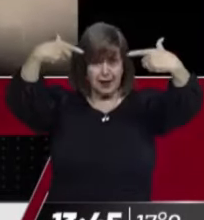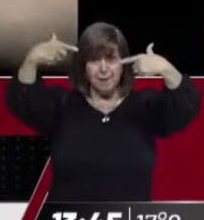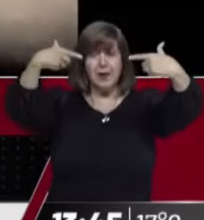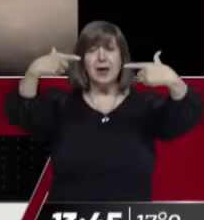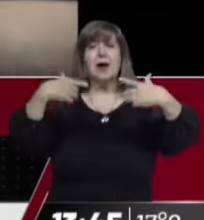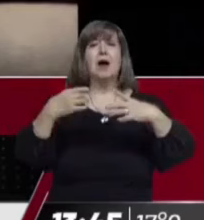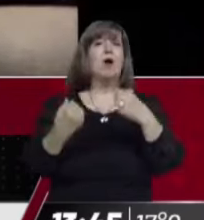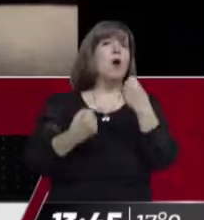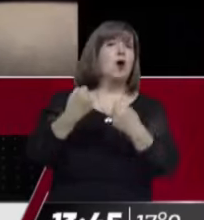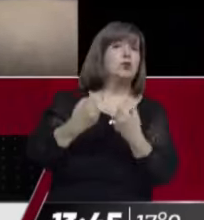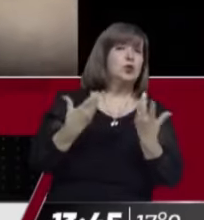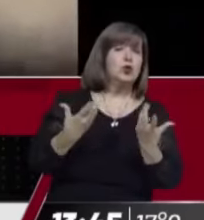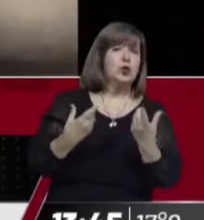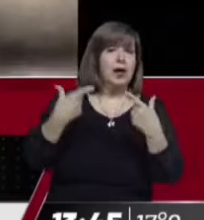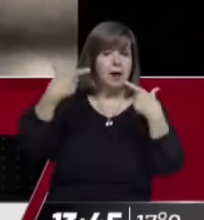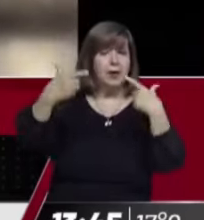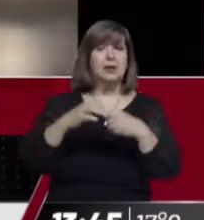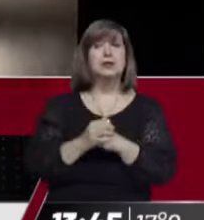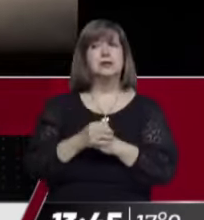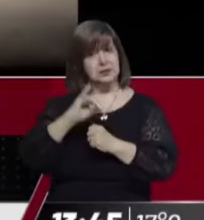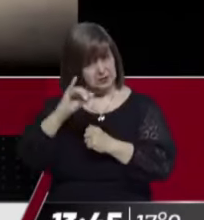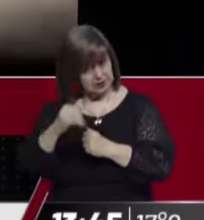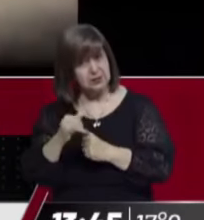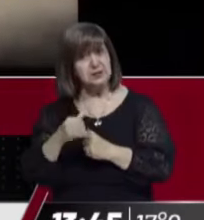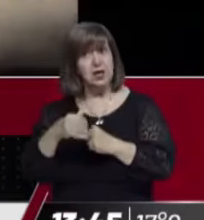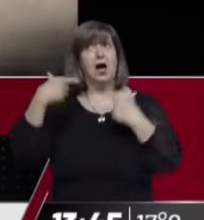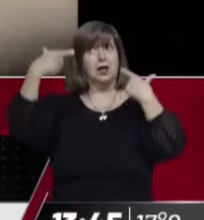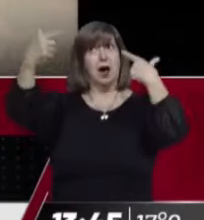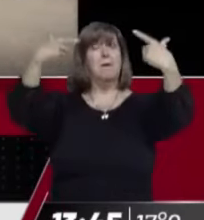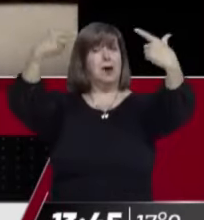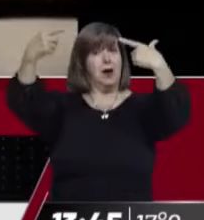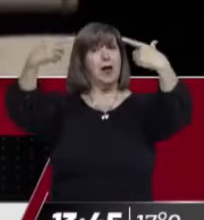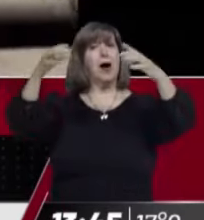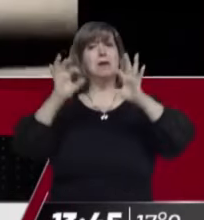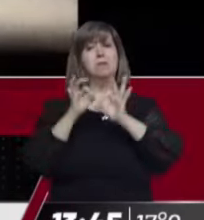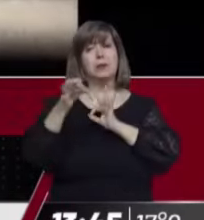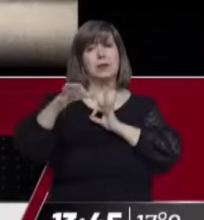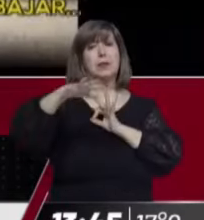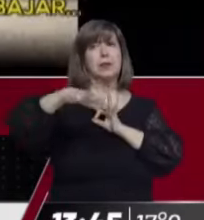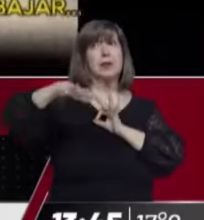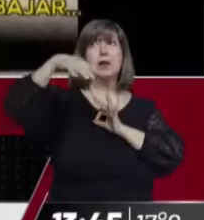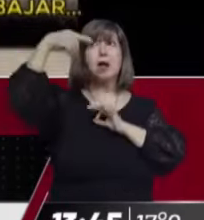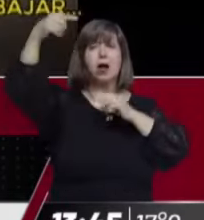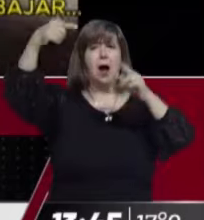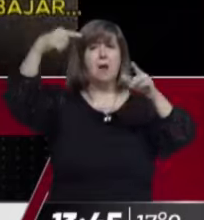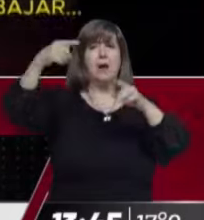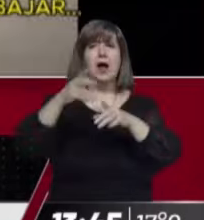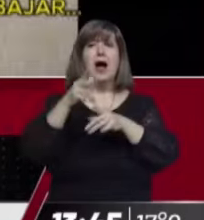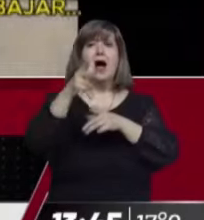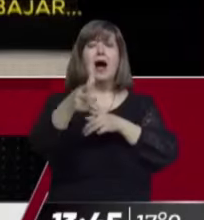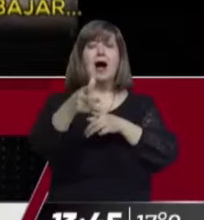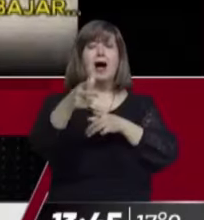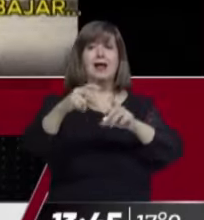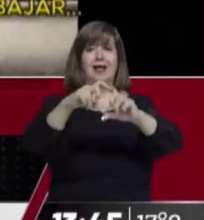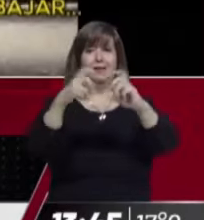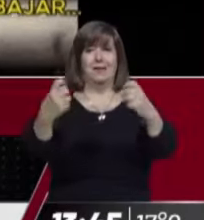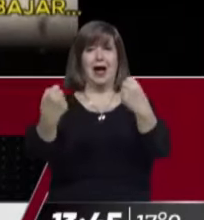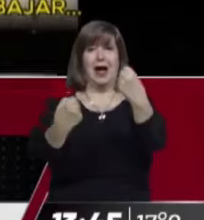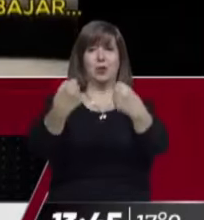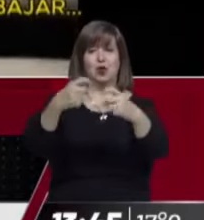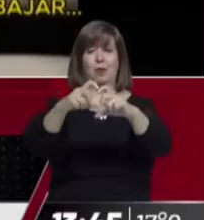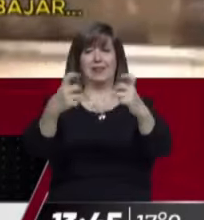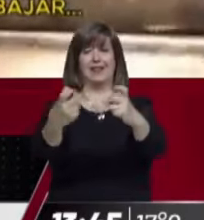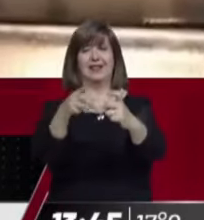grupo mbi Eh sí dicen que hay cámara de seguridad en esa cuadra el vehículo adelante no tenía patente